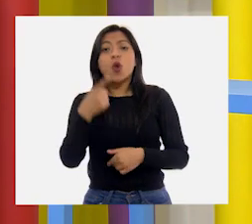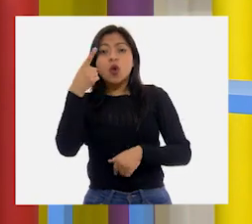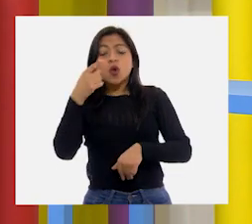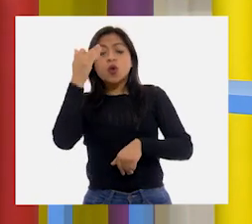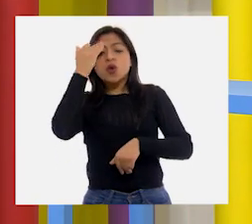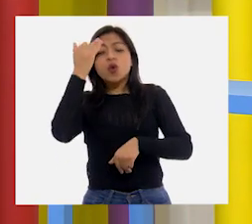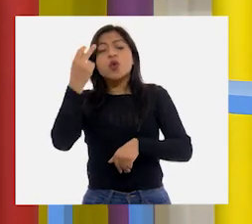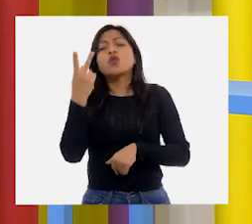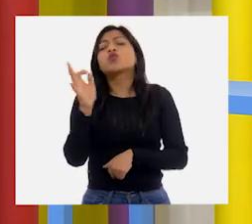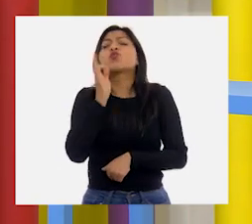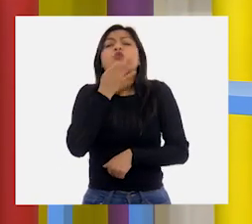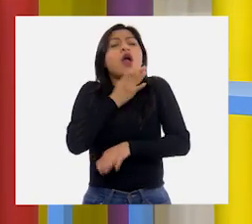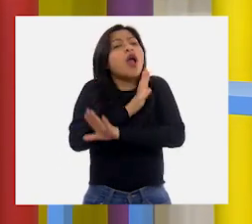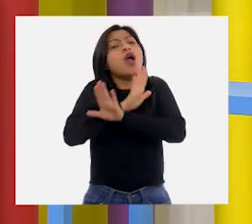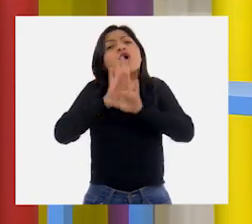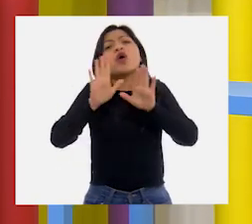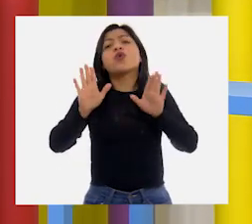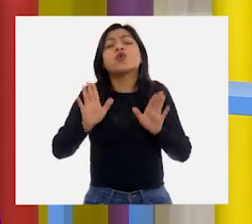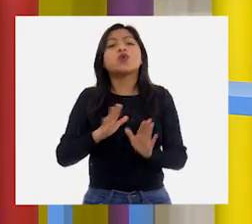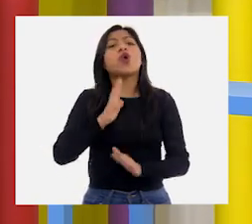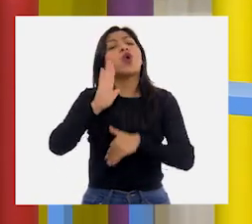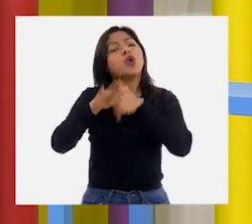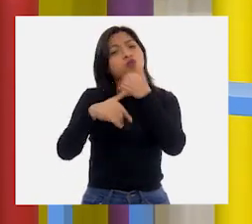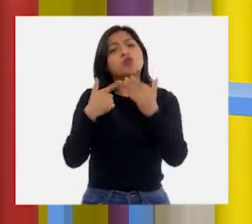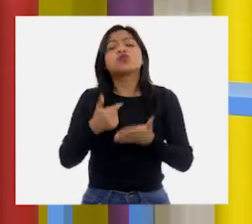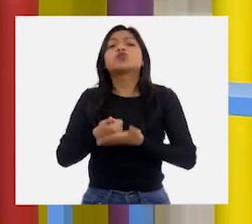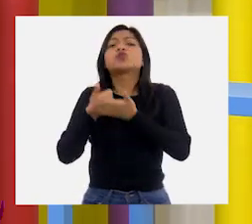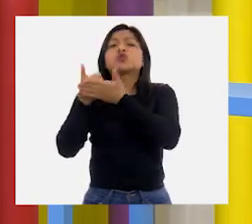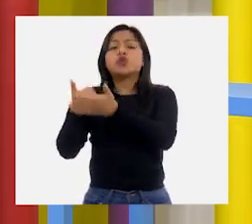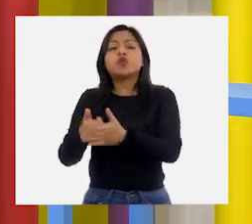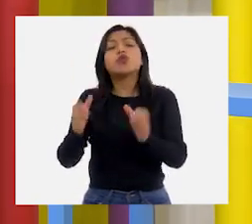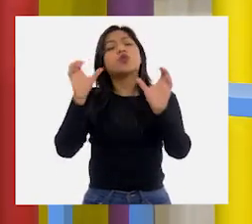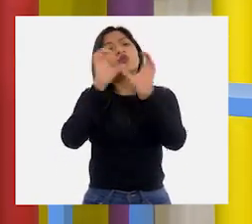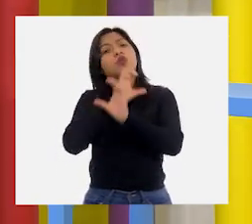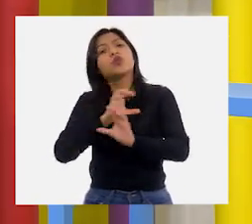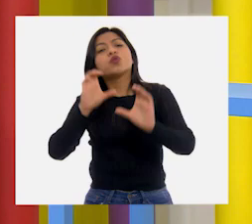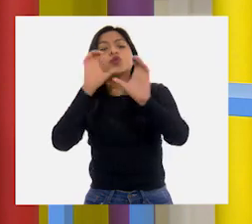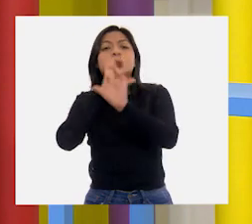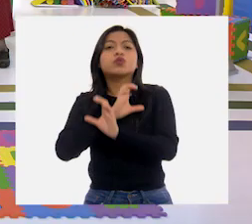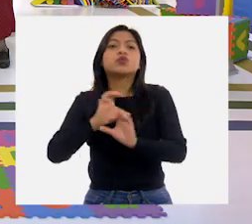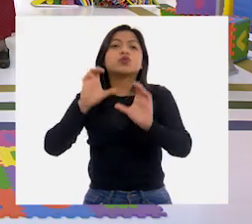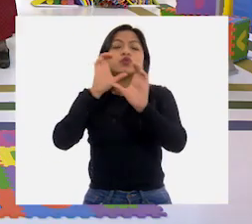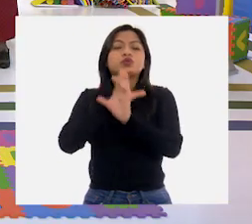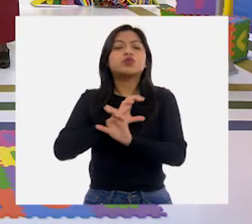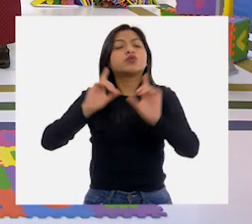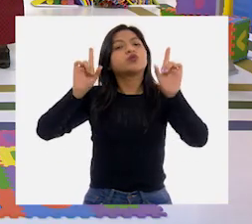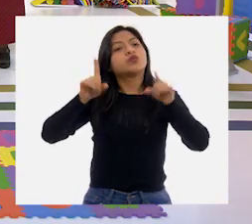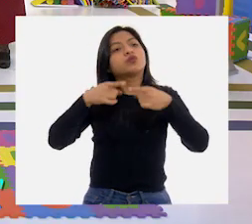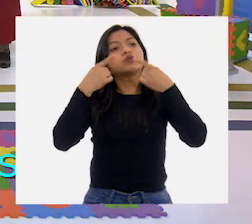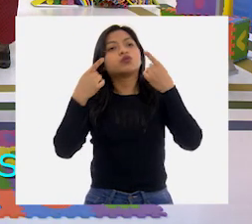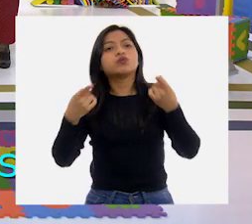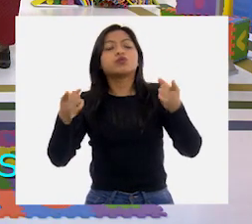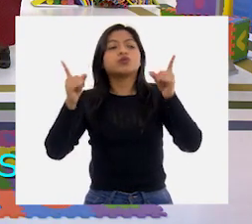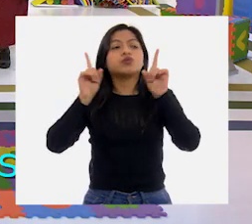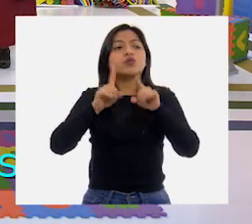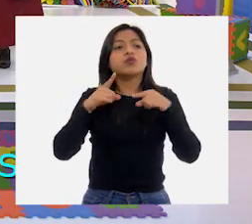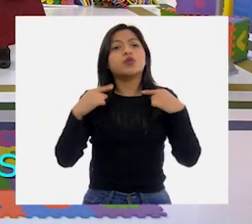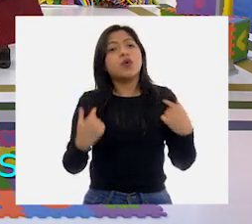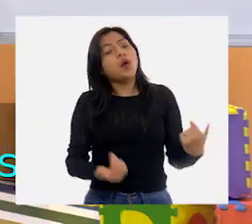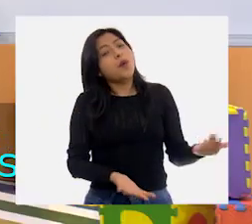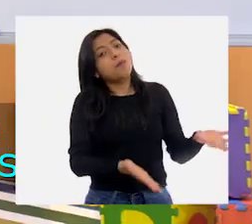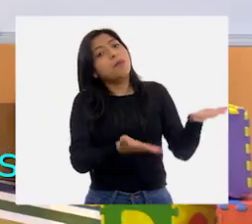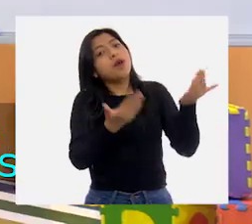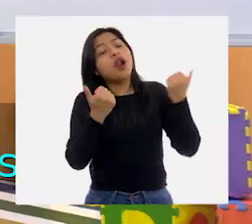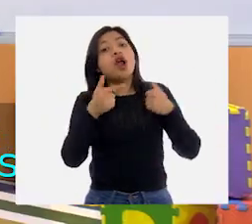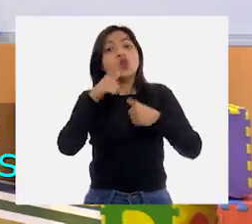tiempo te pido y ya te ayudo, dame un ratito. Ay, párate y